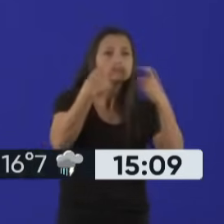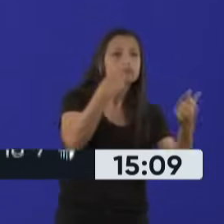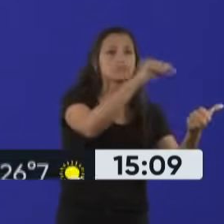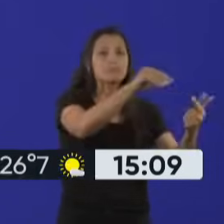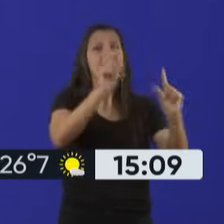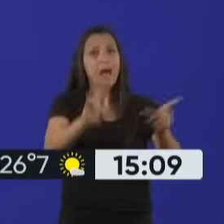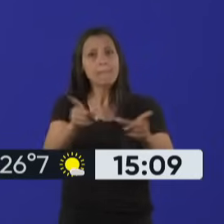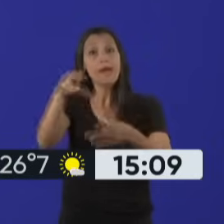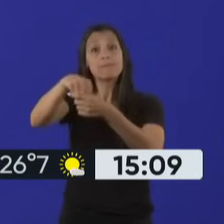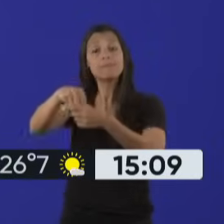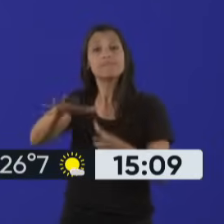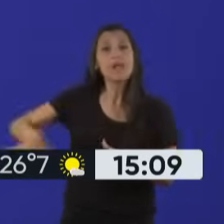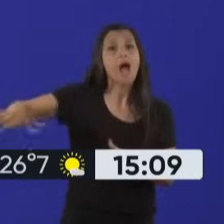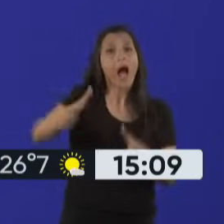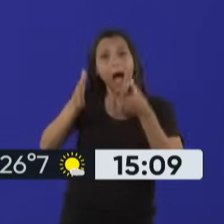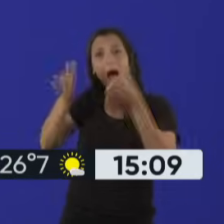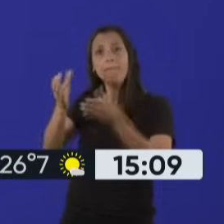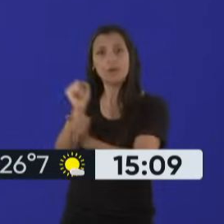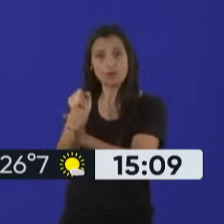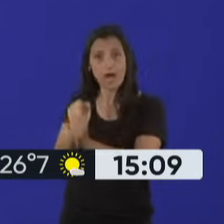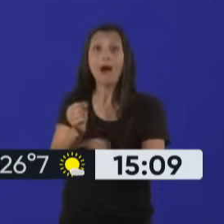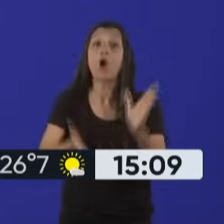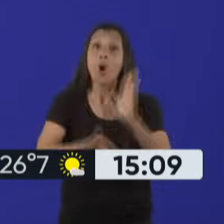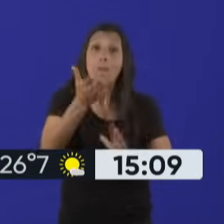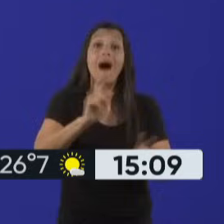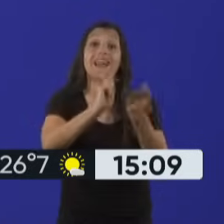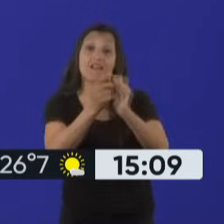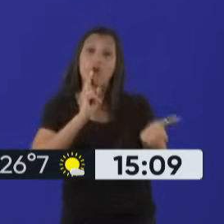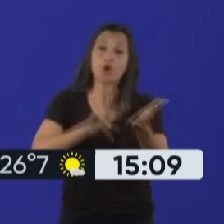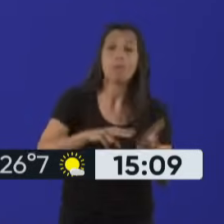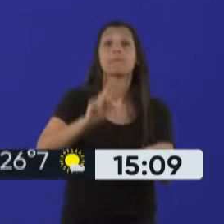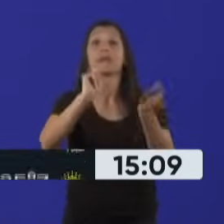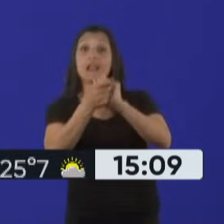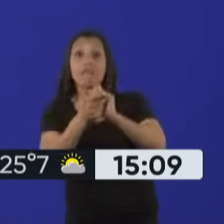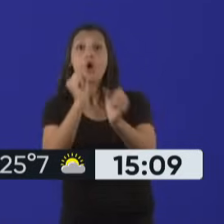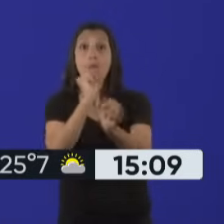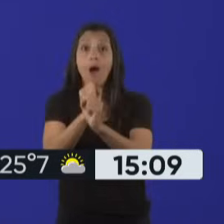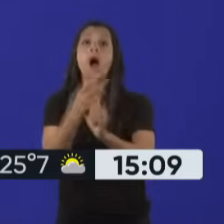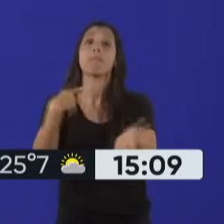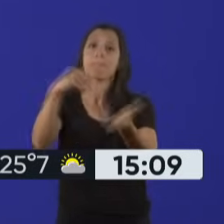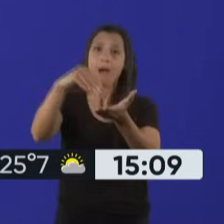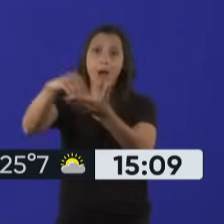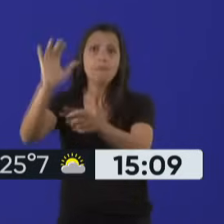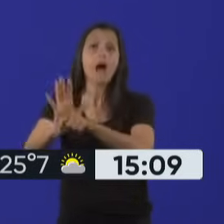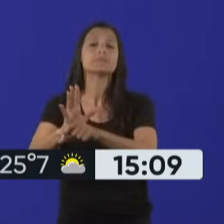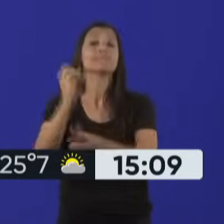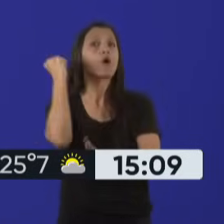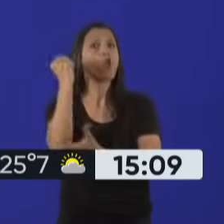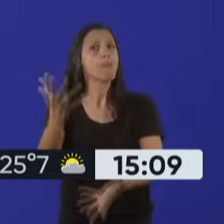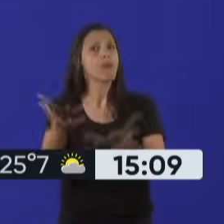de trabajo. O sea que se viene reforma tributaria, reforma laboral y mucha desregulación económica para